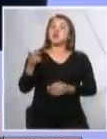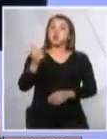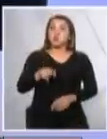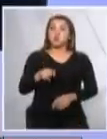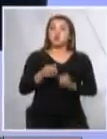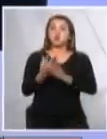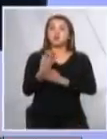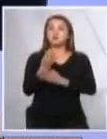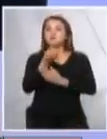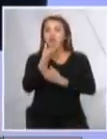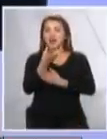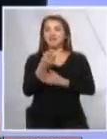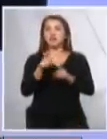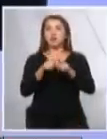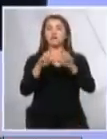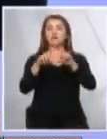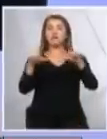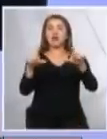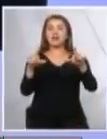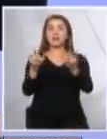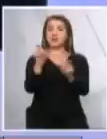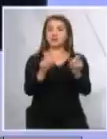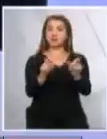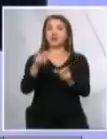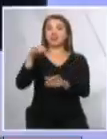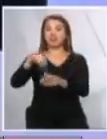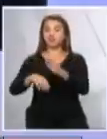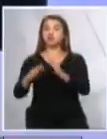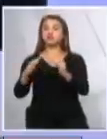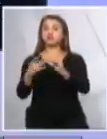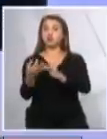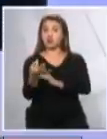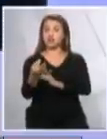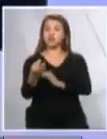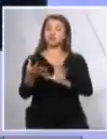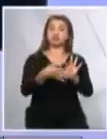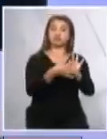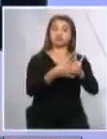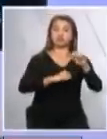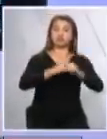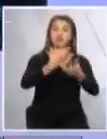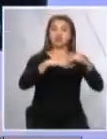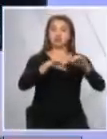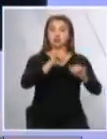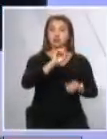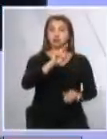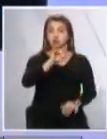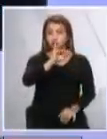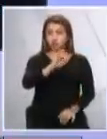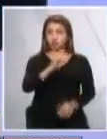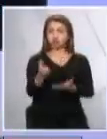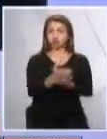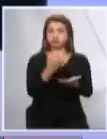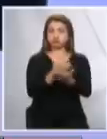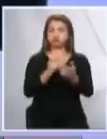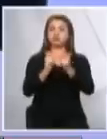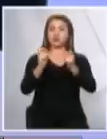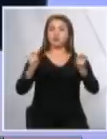revelaciones de boletas que involucran a personas de la moneda con la empresa de Giorgio Martelli, recaudador de